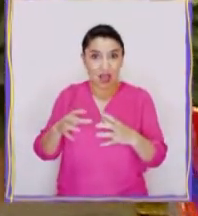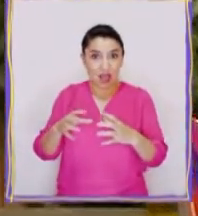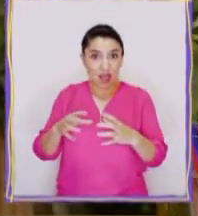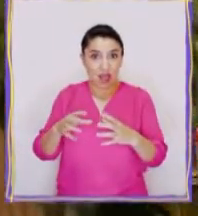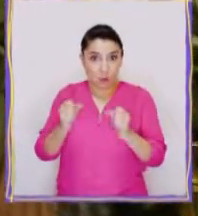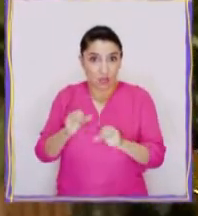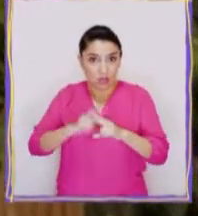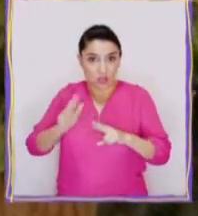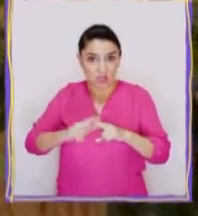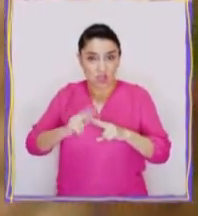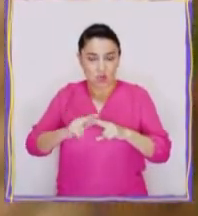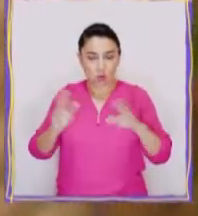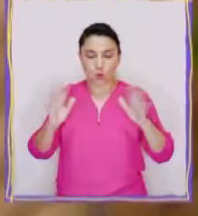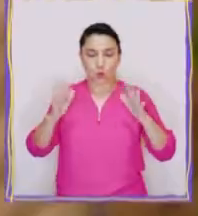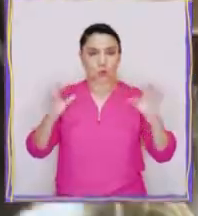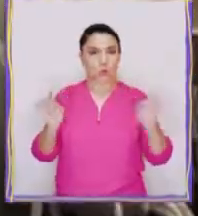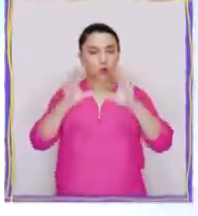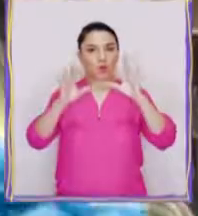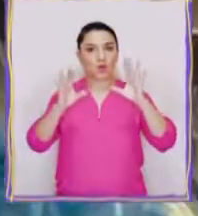¿Funcionará?